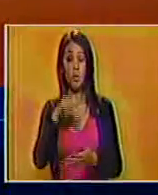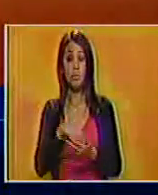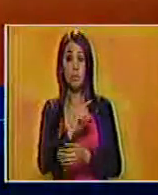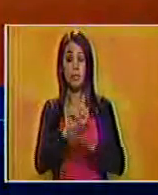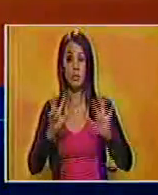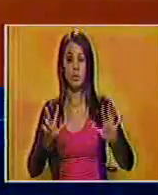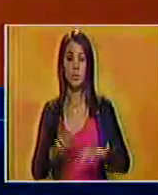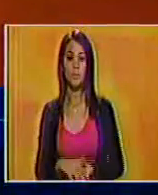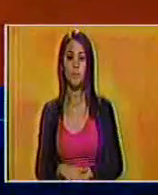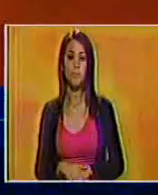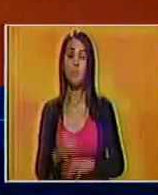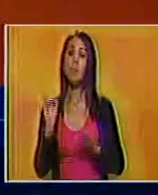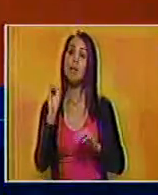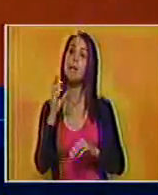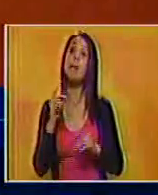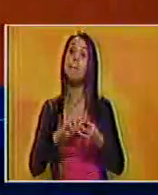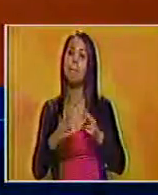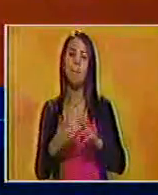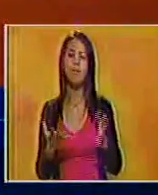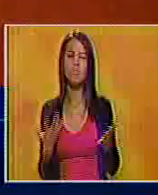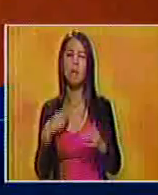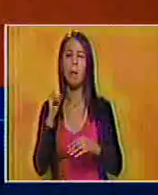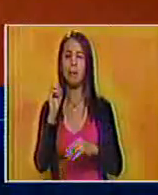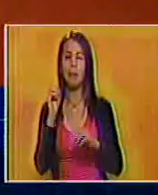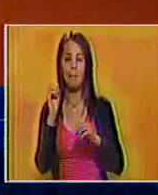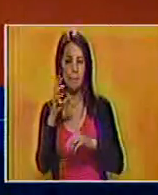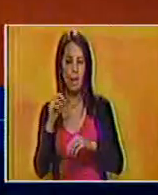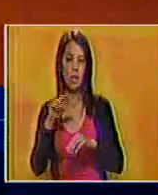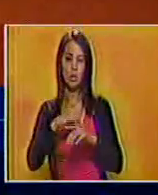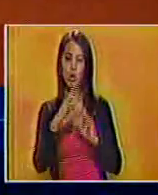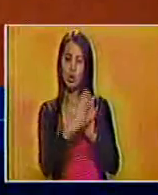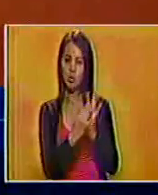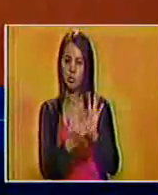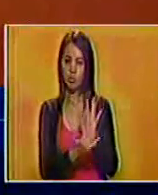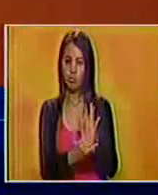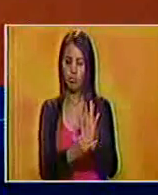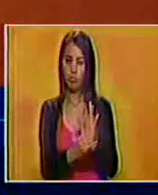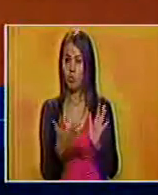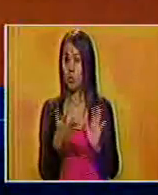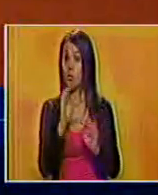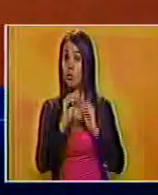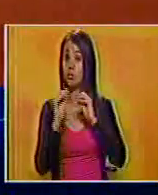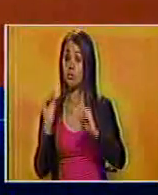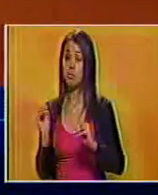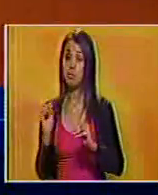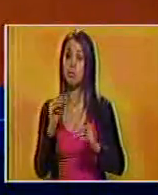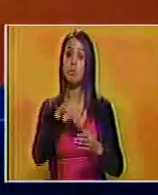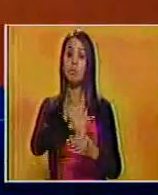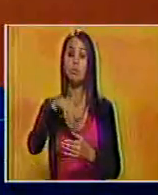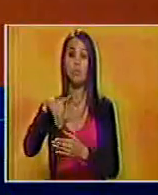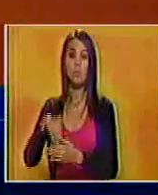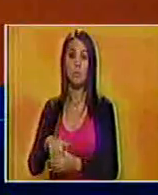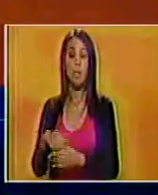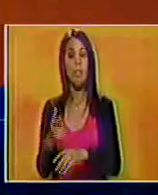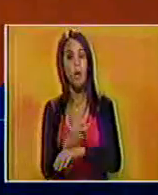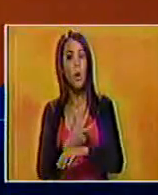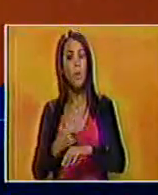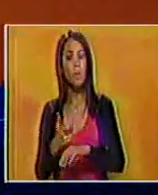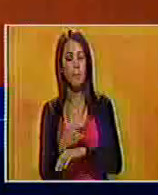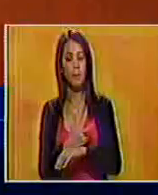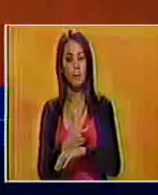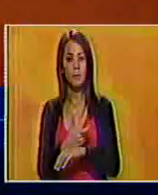que trajo la Asamblea Nacional Constituyente tuvo un corolario inmediato cuando se convocó a elecciones de gobernadores